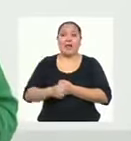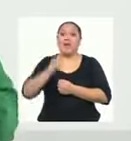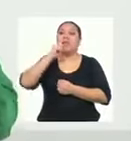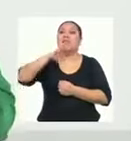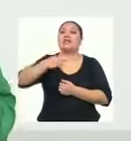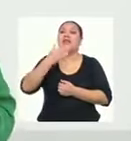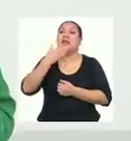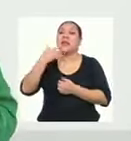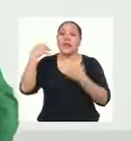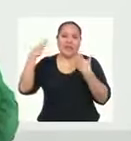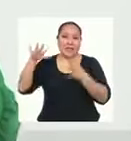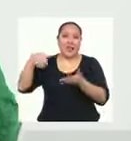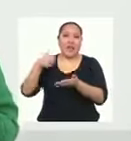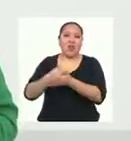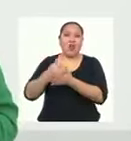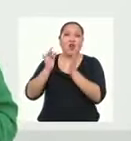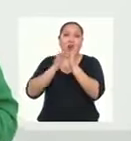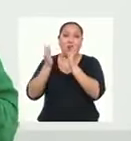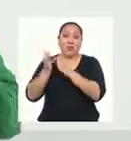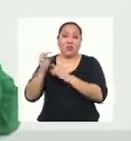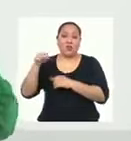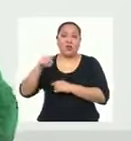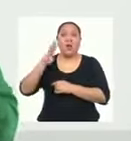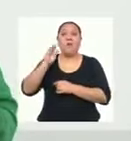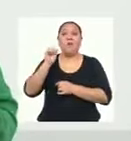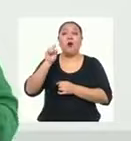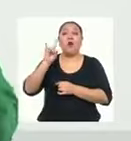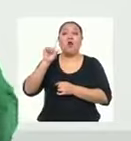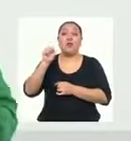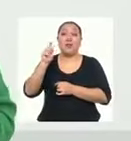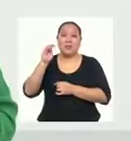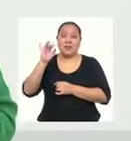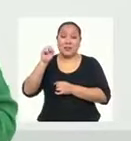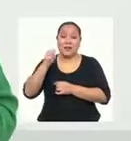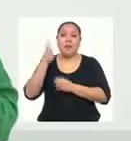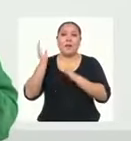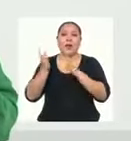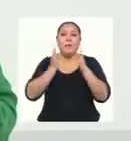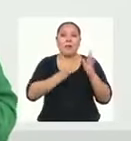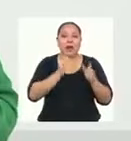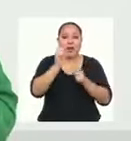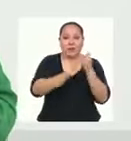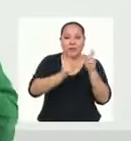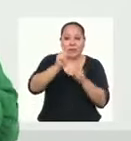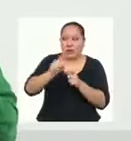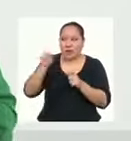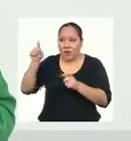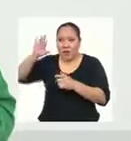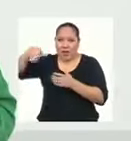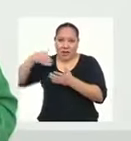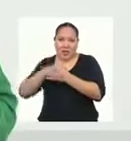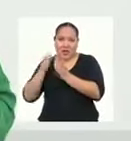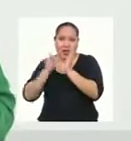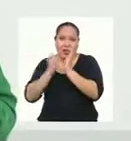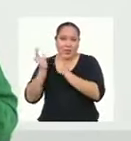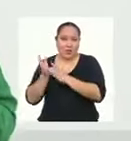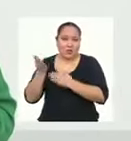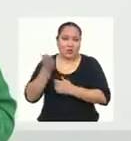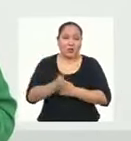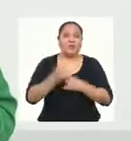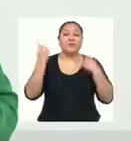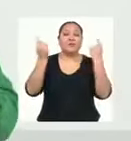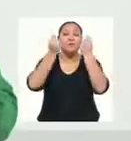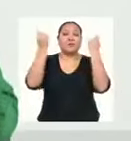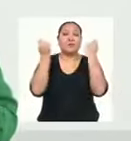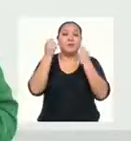precursor, que prepara a las personas para la llegada del Mesías. Que coincidentemente tiene una